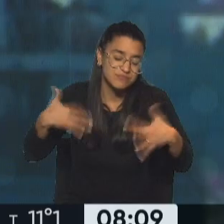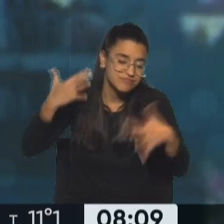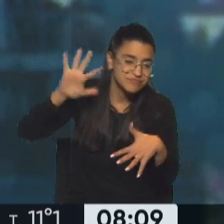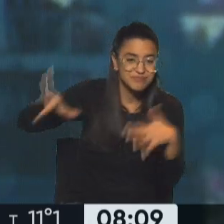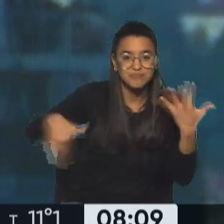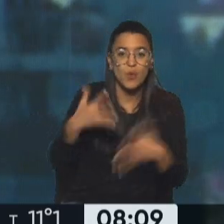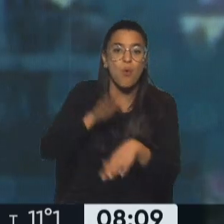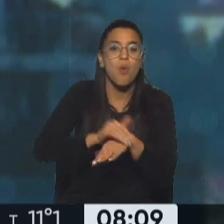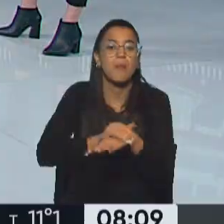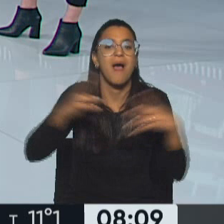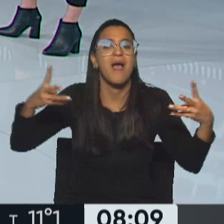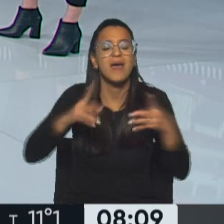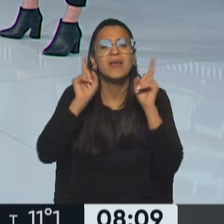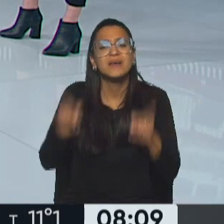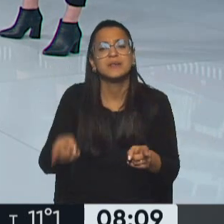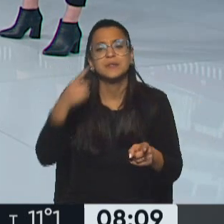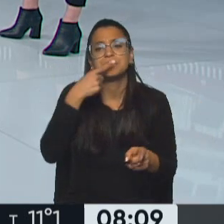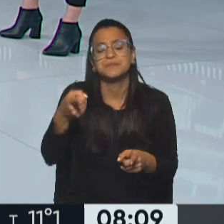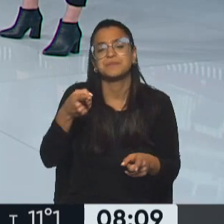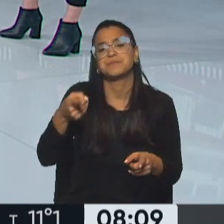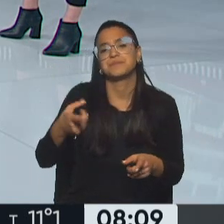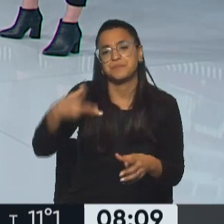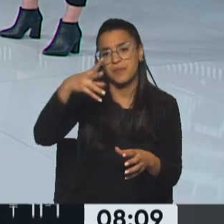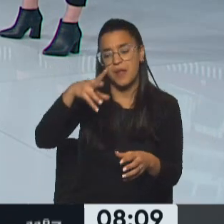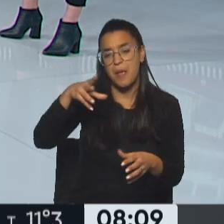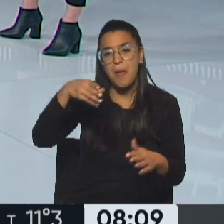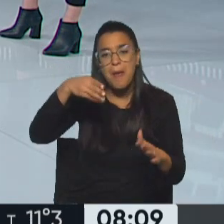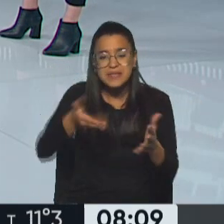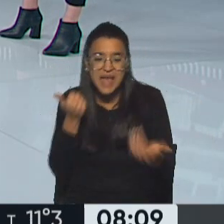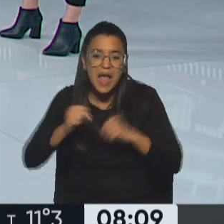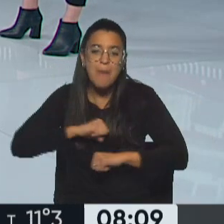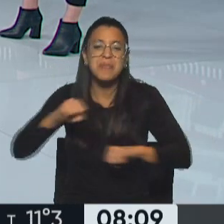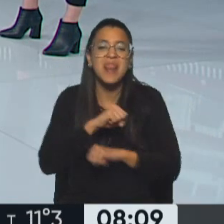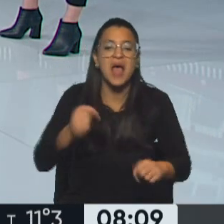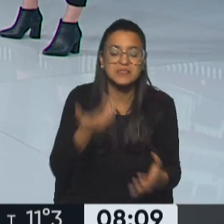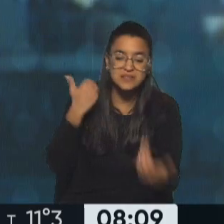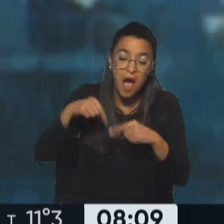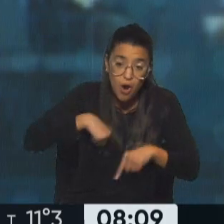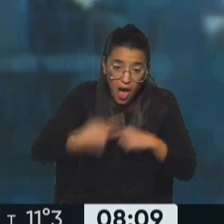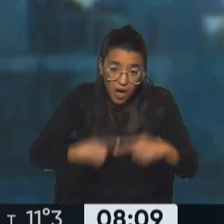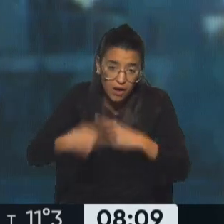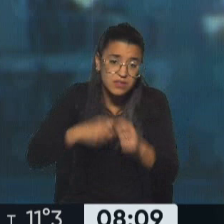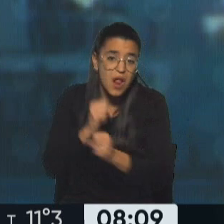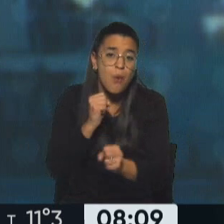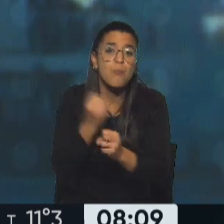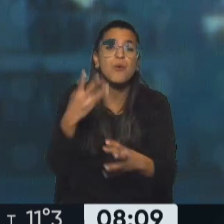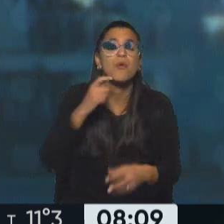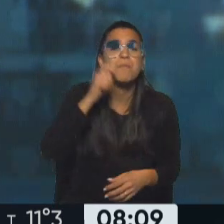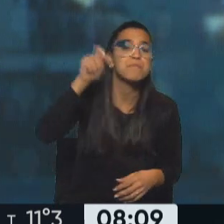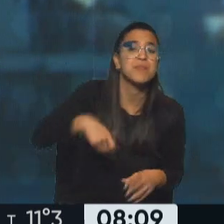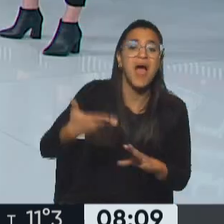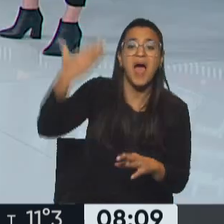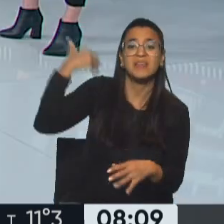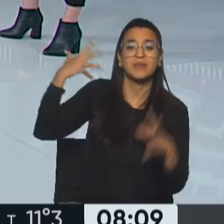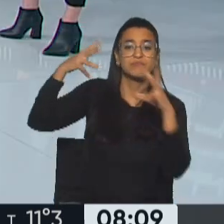convulsionado por la guerra. Aparte, recordemos que el desminado del mar es una de las tareas que todavía está en desarrollo porque, bueno, Ucrania antes de la